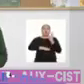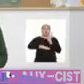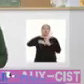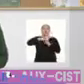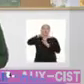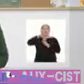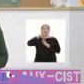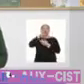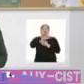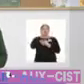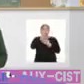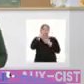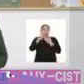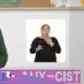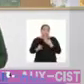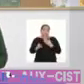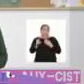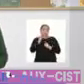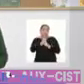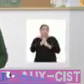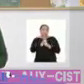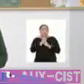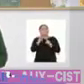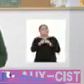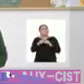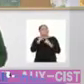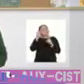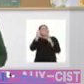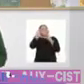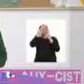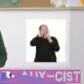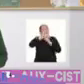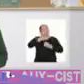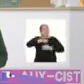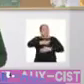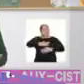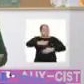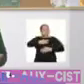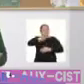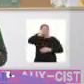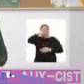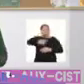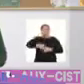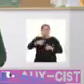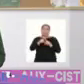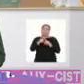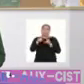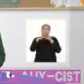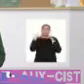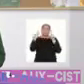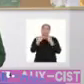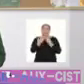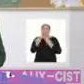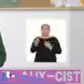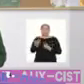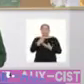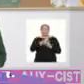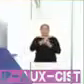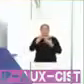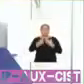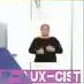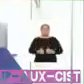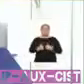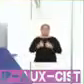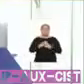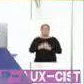Pero también debemos pensar en alcanzar un bienestar personal y familiar a través de nuestro proyecto